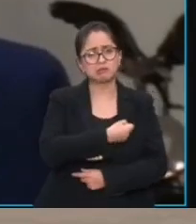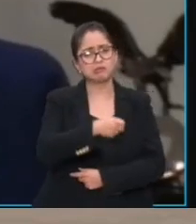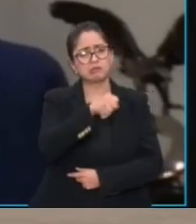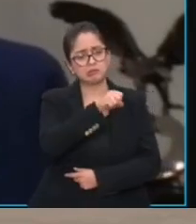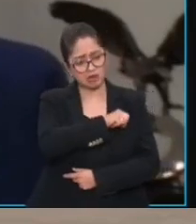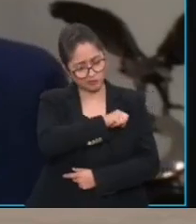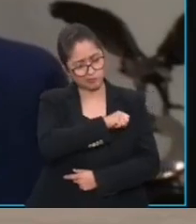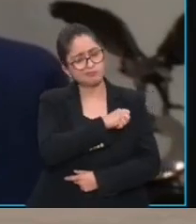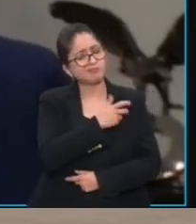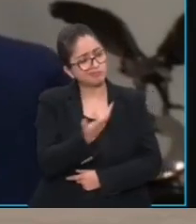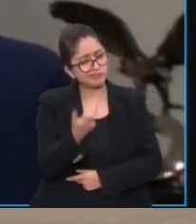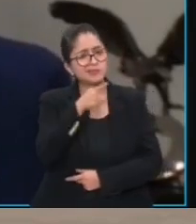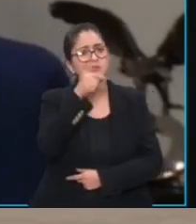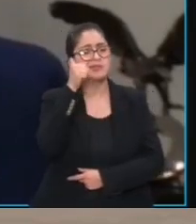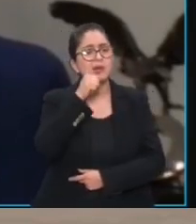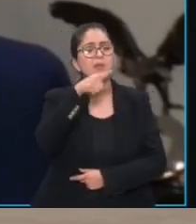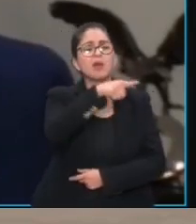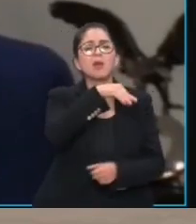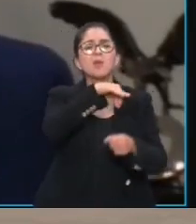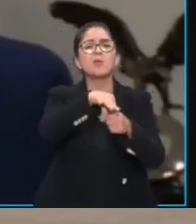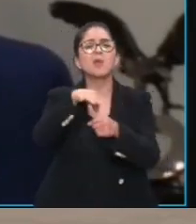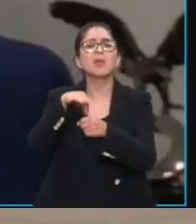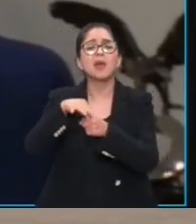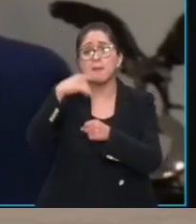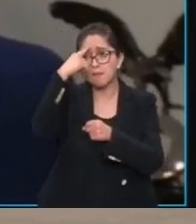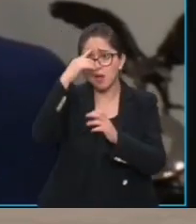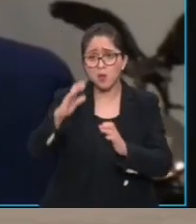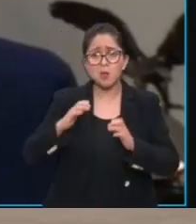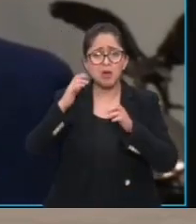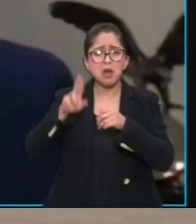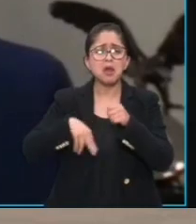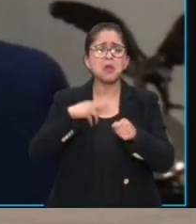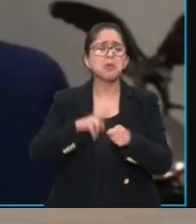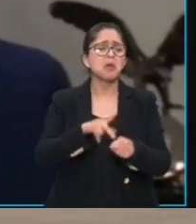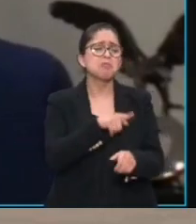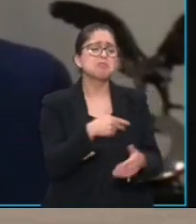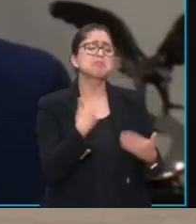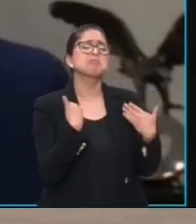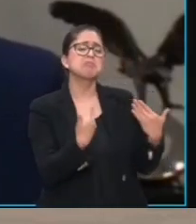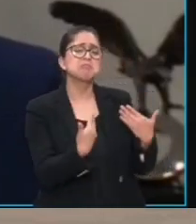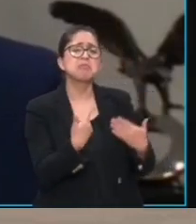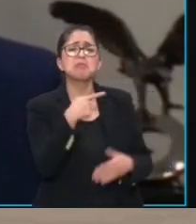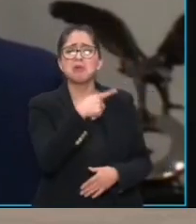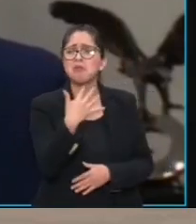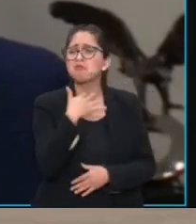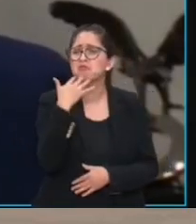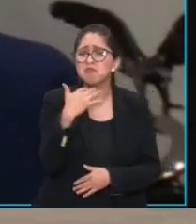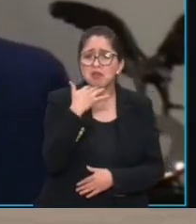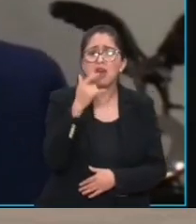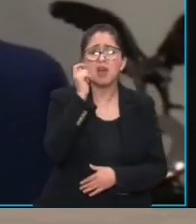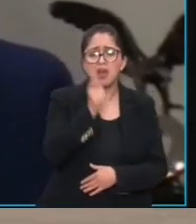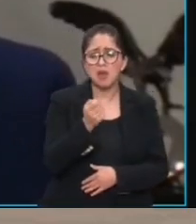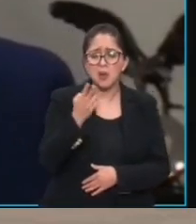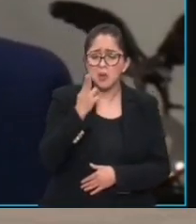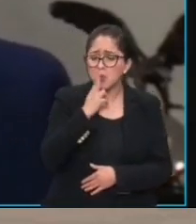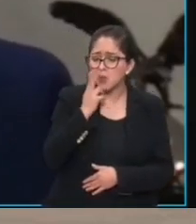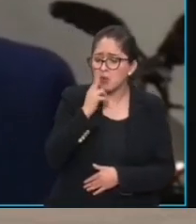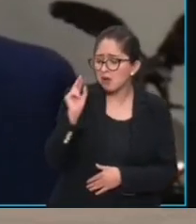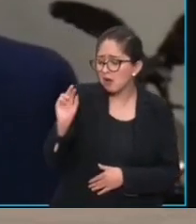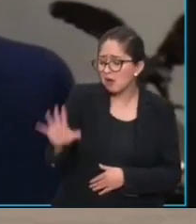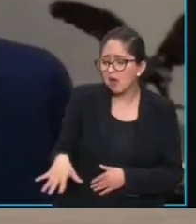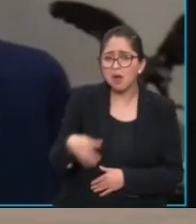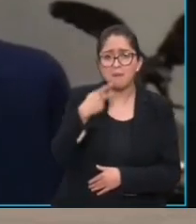punto de encuentro, acaban de votar que el medio ambiente se contamine, preocupada por la colilla del tabaco, pero no preocupados